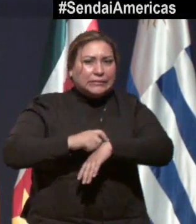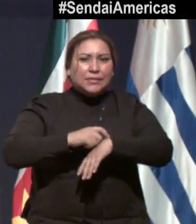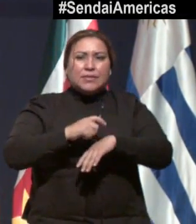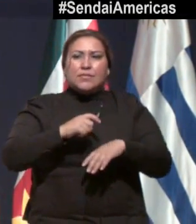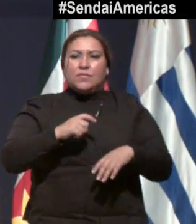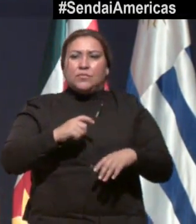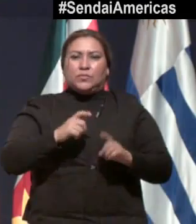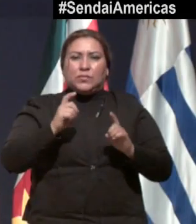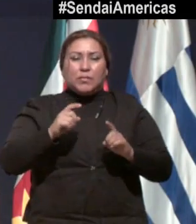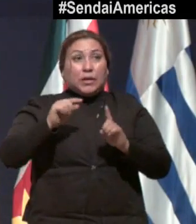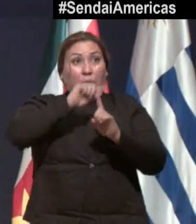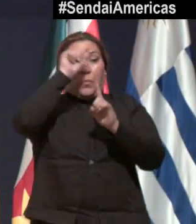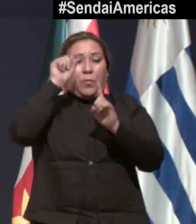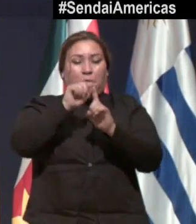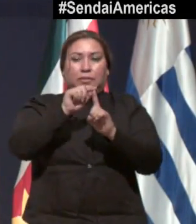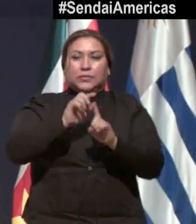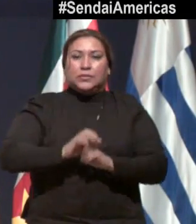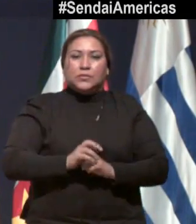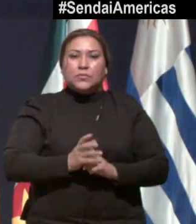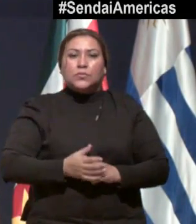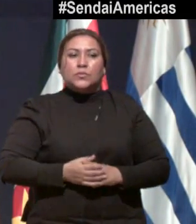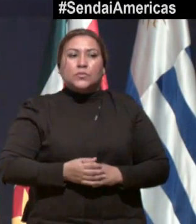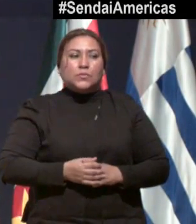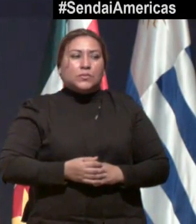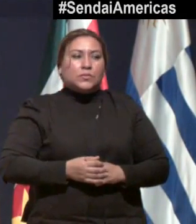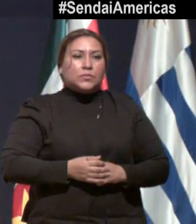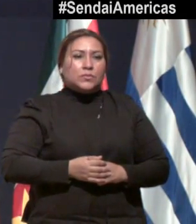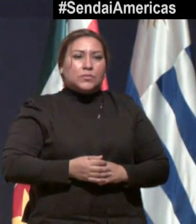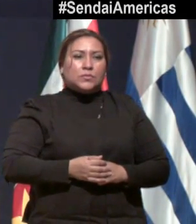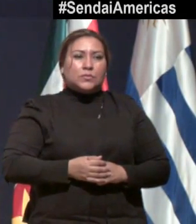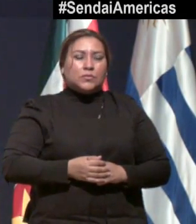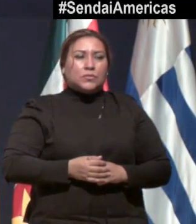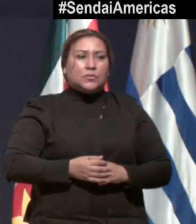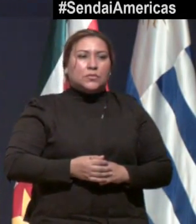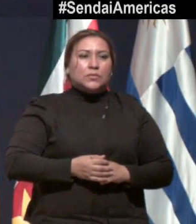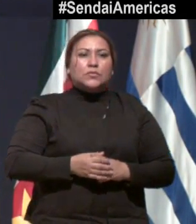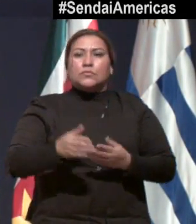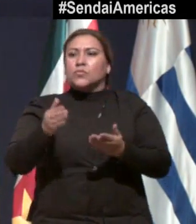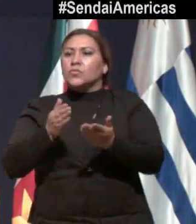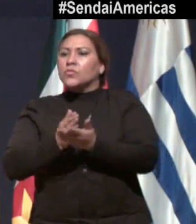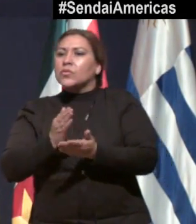consiguiente también con los objetivos, Sandra Amlan nos va a ayudar